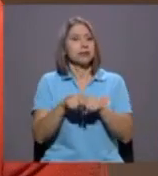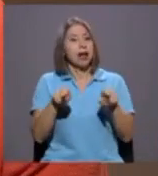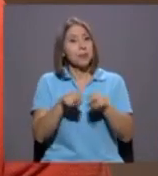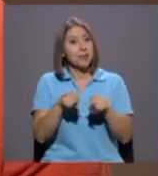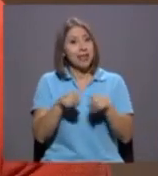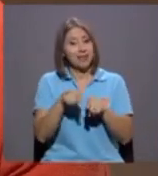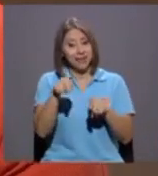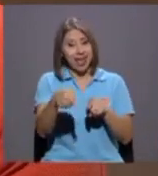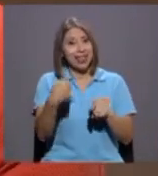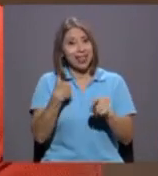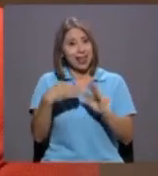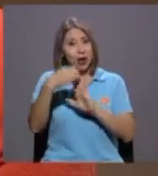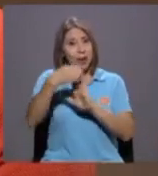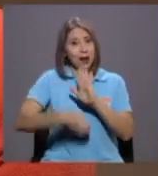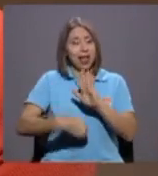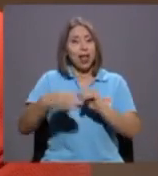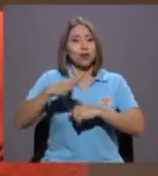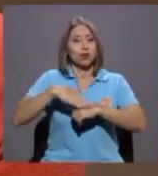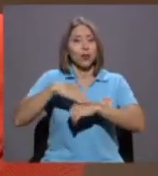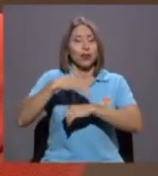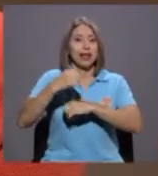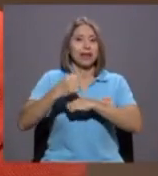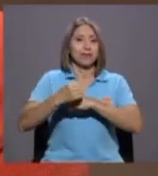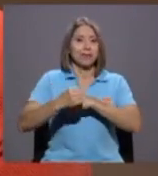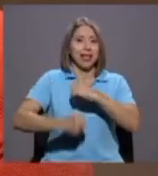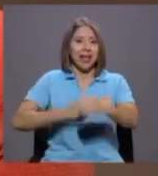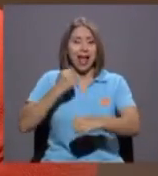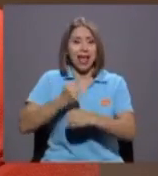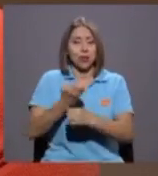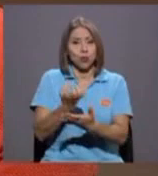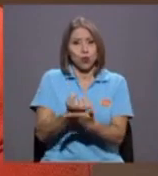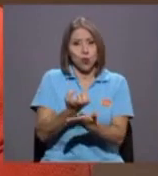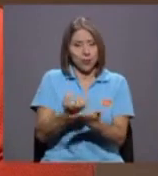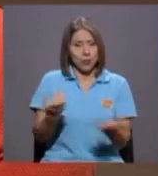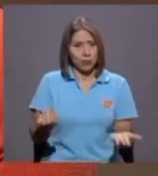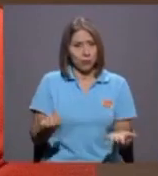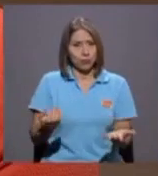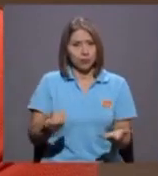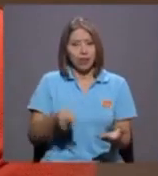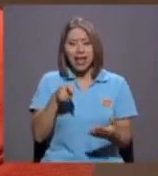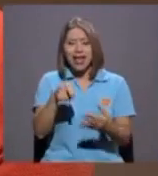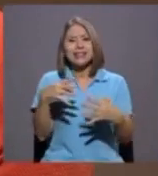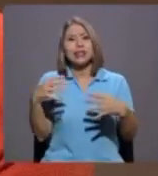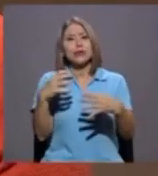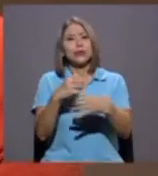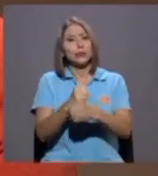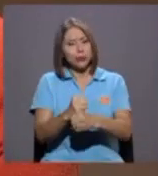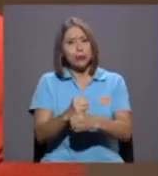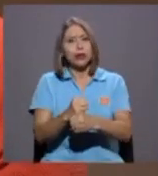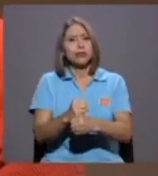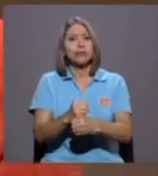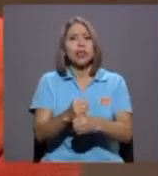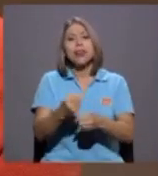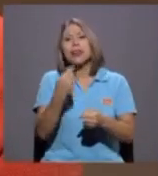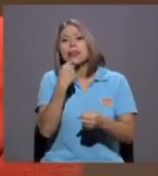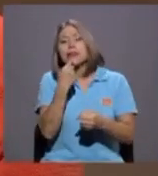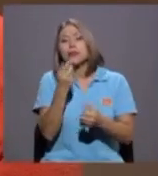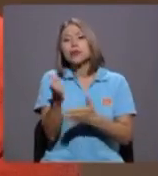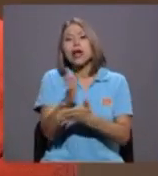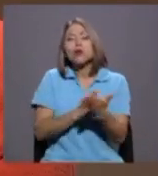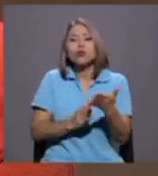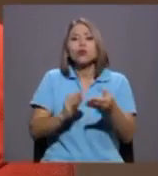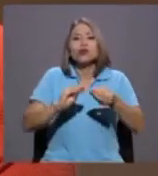memoria tiene un apartado sobre la memoria del año económico, que es donde damos algunas cifras